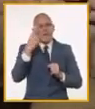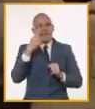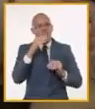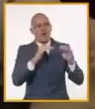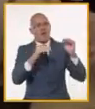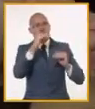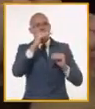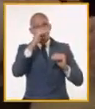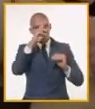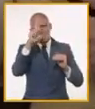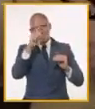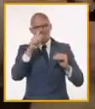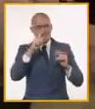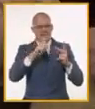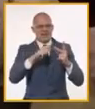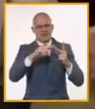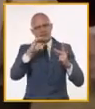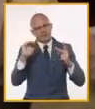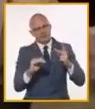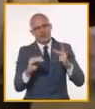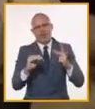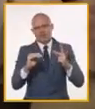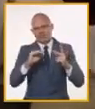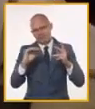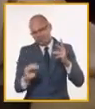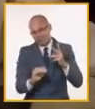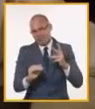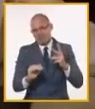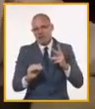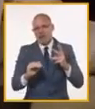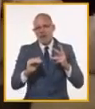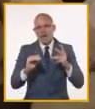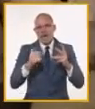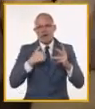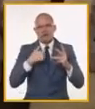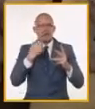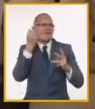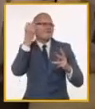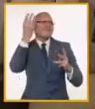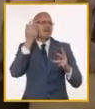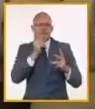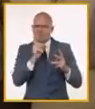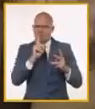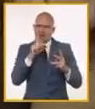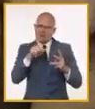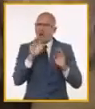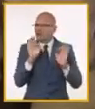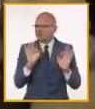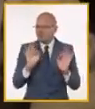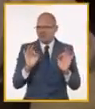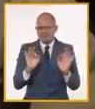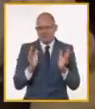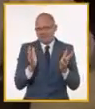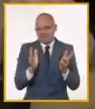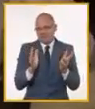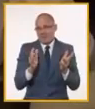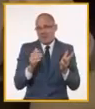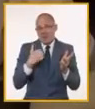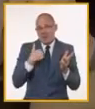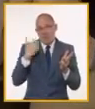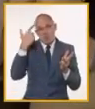tropa, ese tipo organizativo, eso es lo que se hace. Pero bueno, pero para mí yo no lo